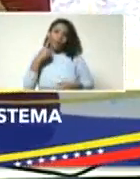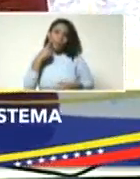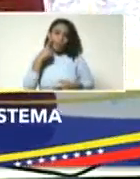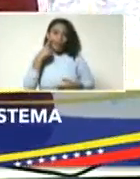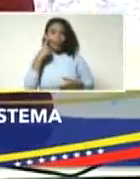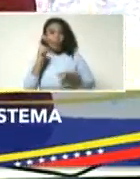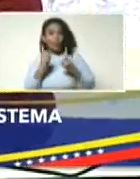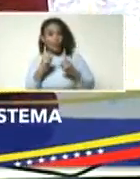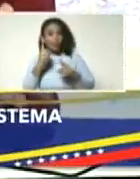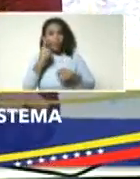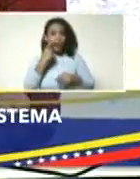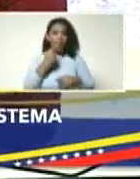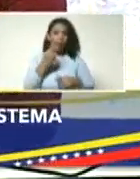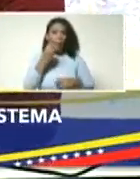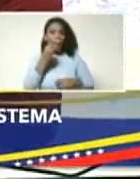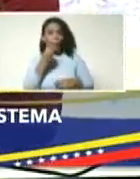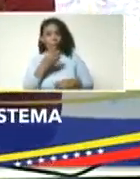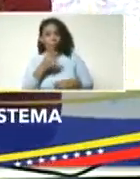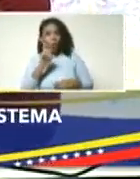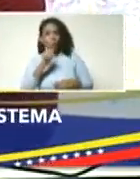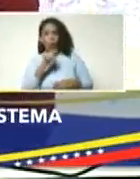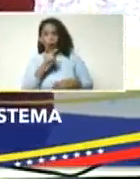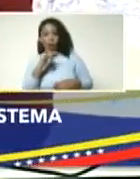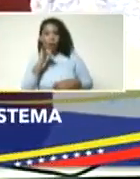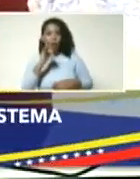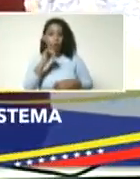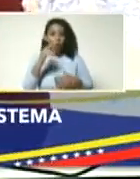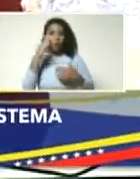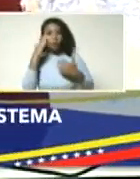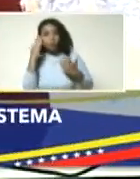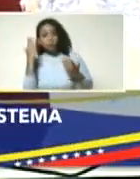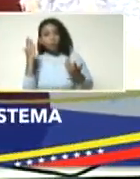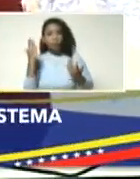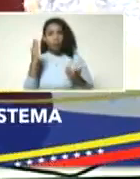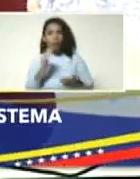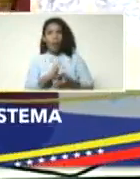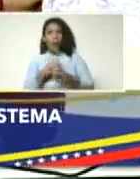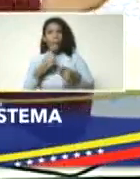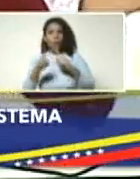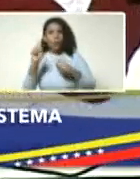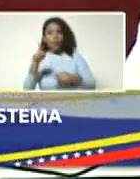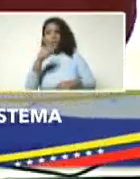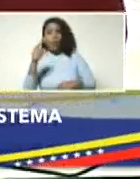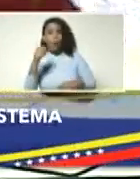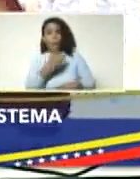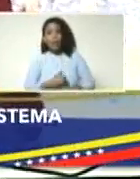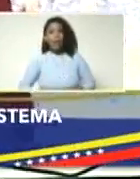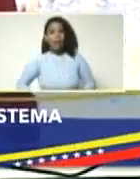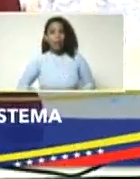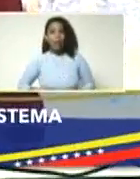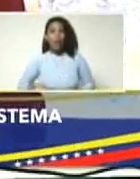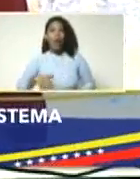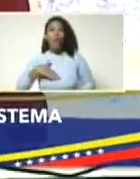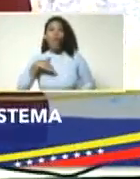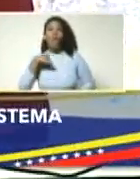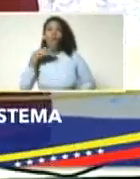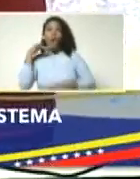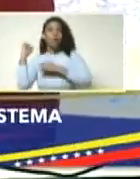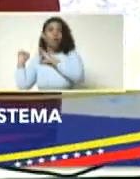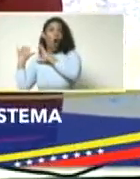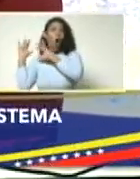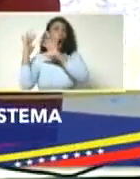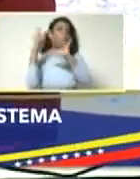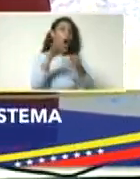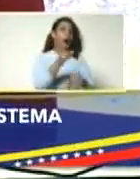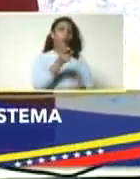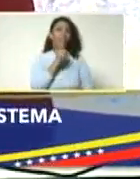a veces decir, bueno, no tenemos esa información, pero si no, presidente, el mar de gente en Valles del Tuy, es difícil